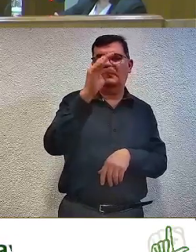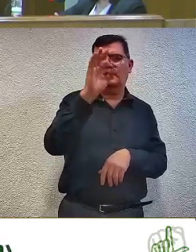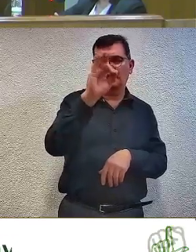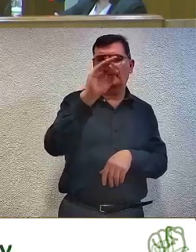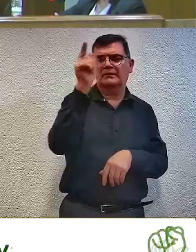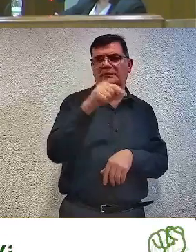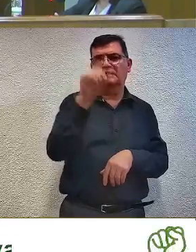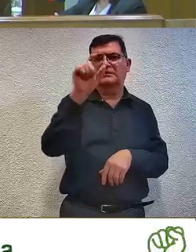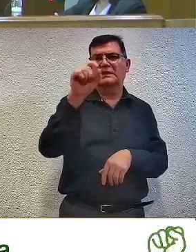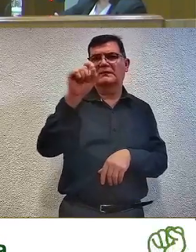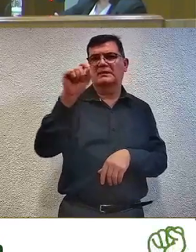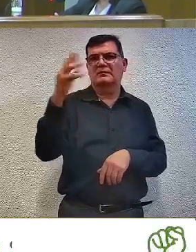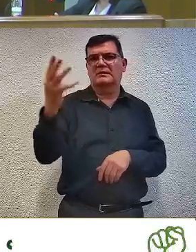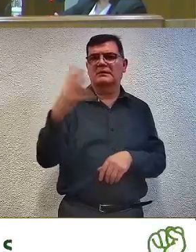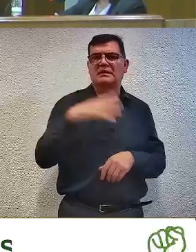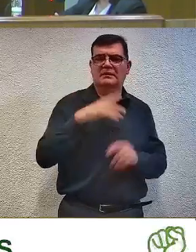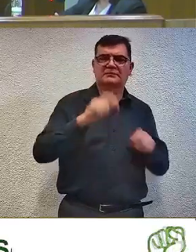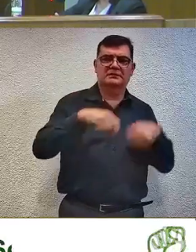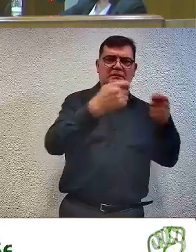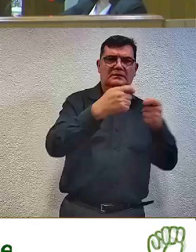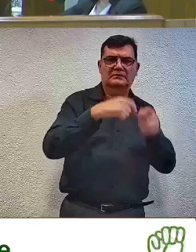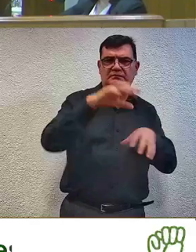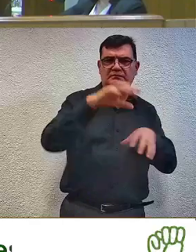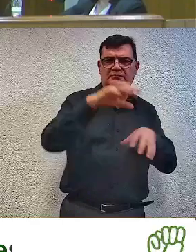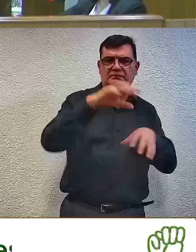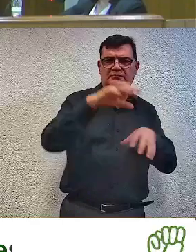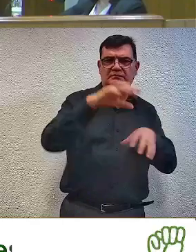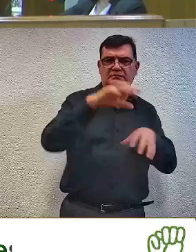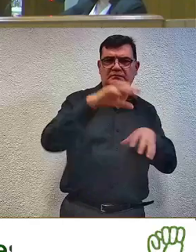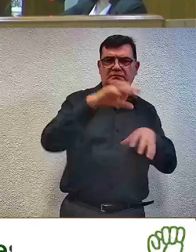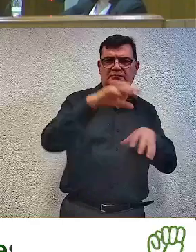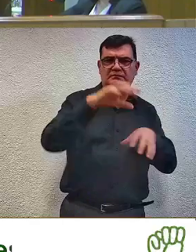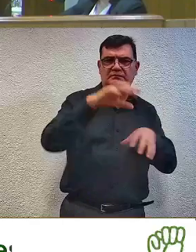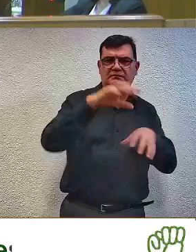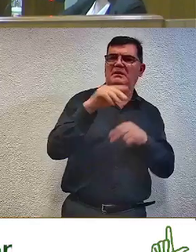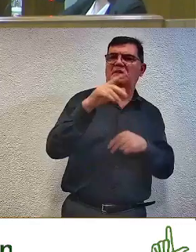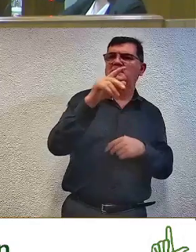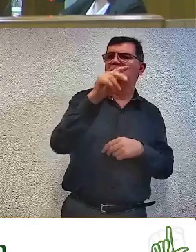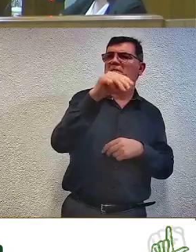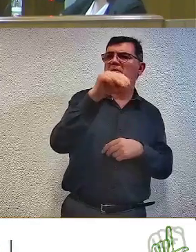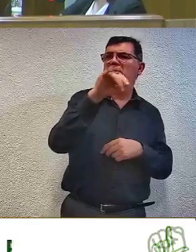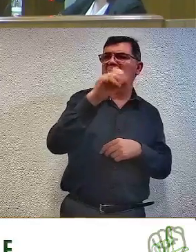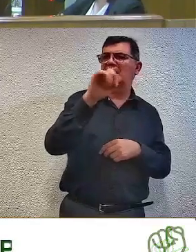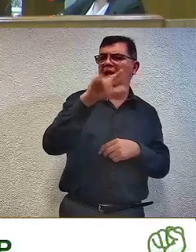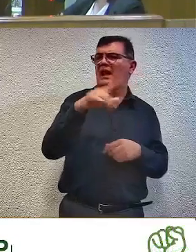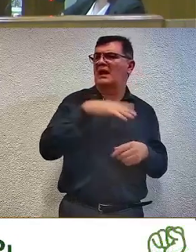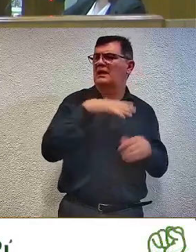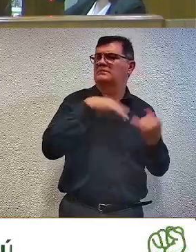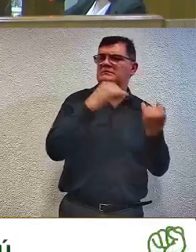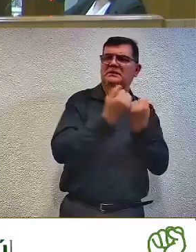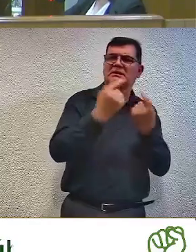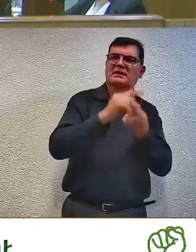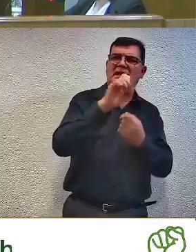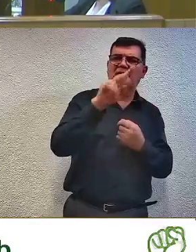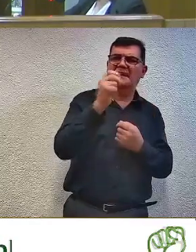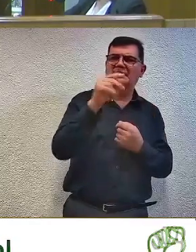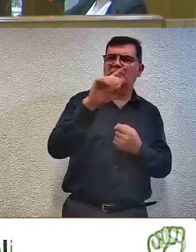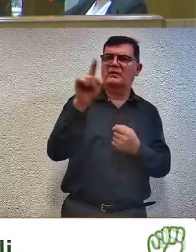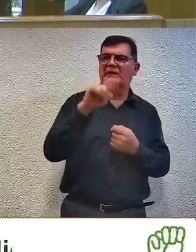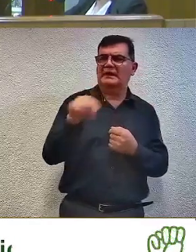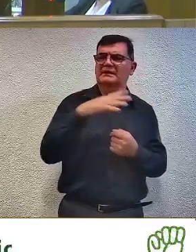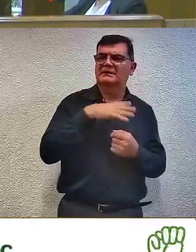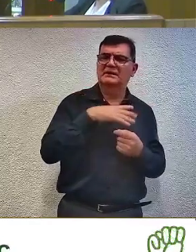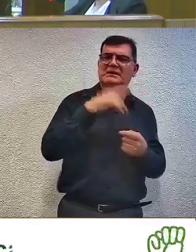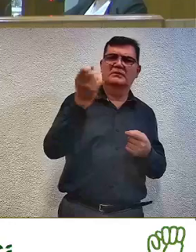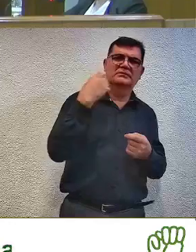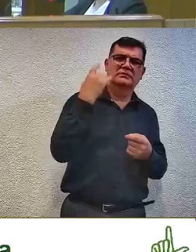040/2024, los cuales fueron turnados a la ponencia a cargo del magistrado Daniel Preciado T. Miquel, de la magistrada Evelyn Rodríguez Chonal y a